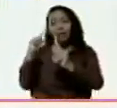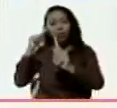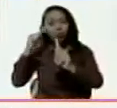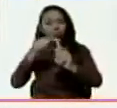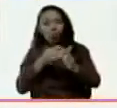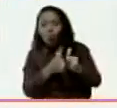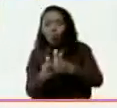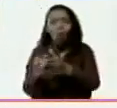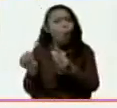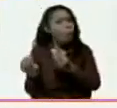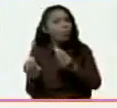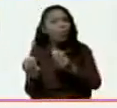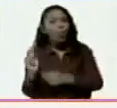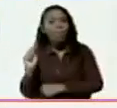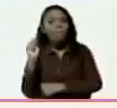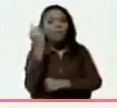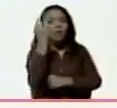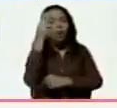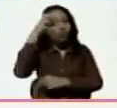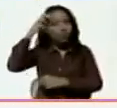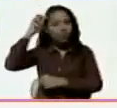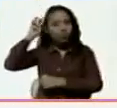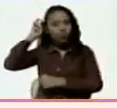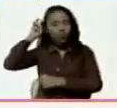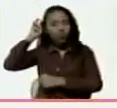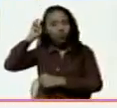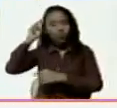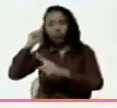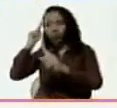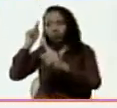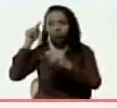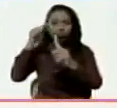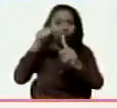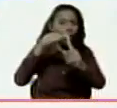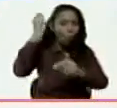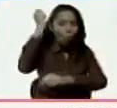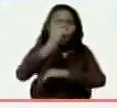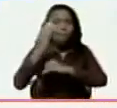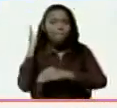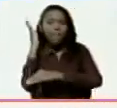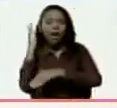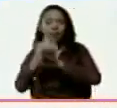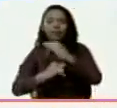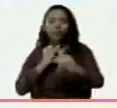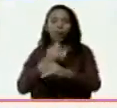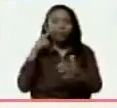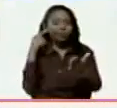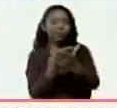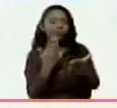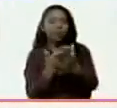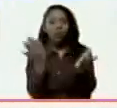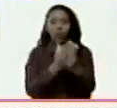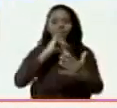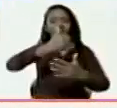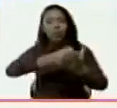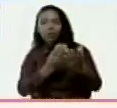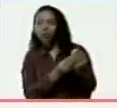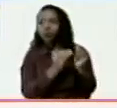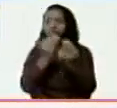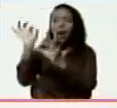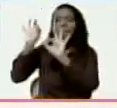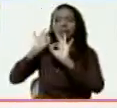lo primero el canciller se dirige ante la corte penal internacional para presentar los informes especiales